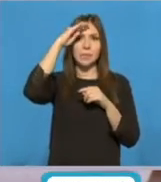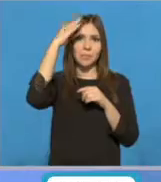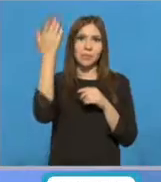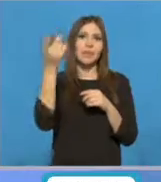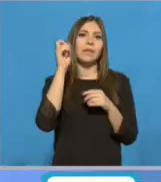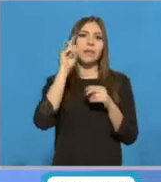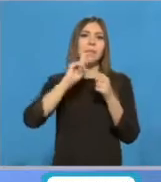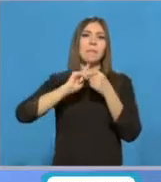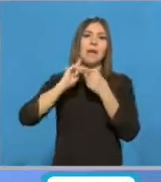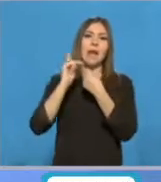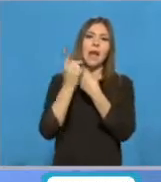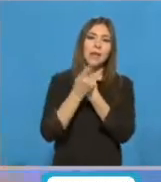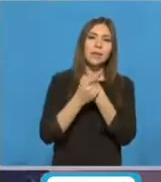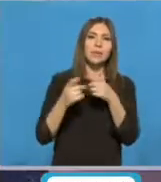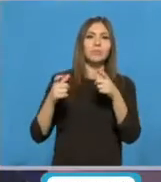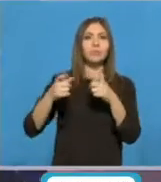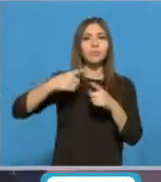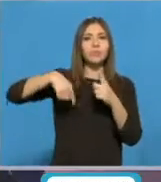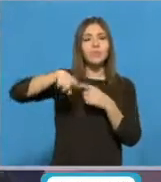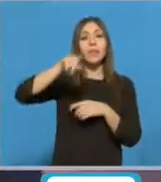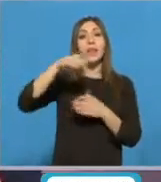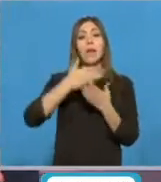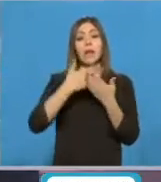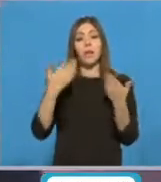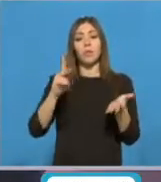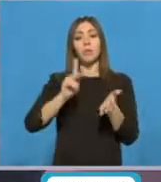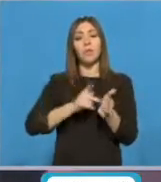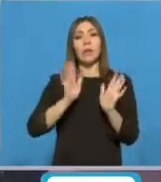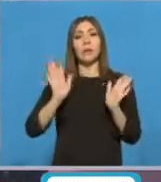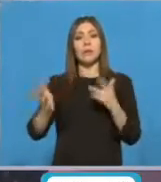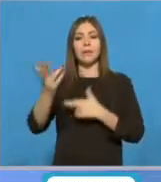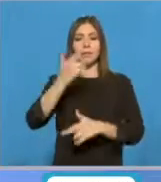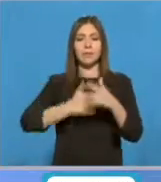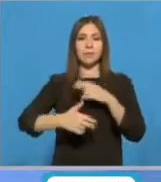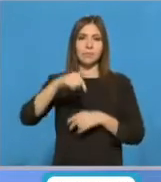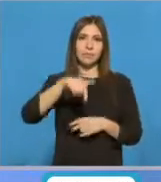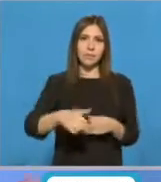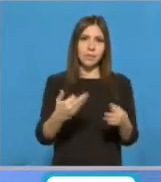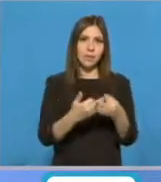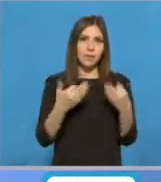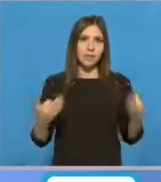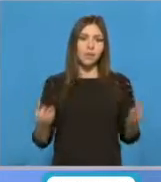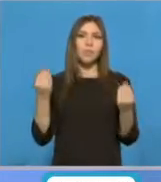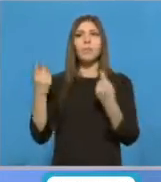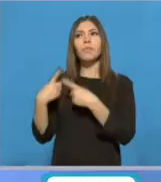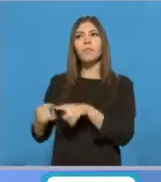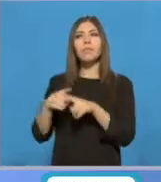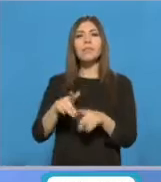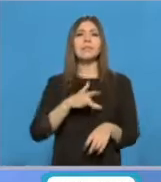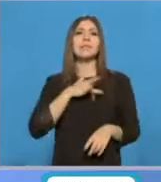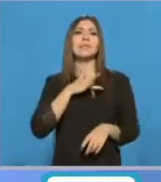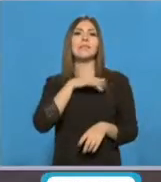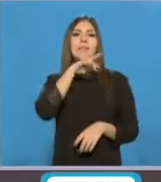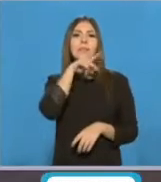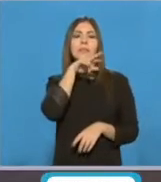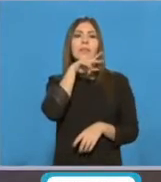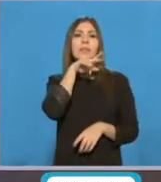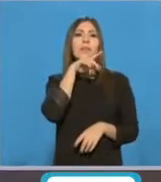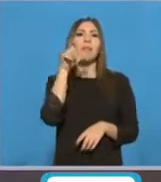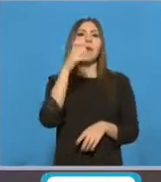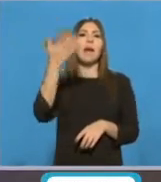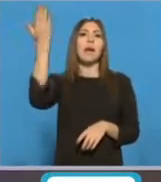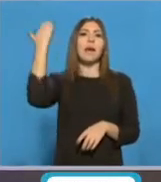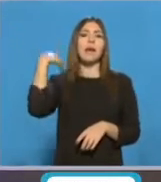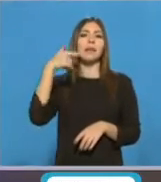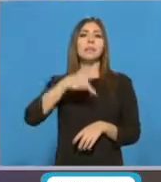regala otra buena cosa, porque ahora que estamos de regreso aquí en la Tierra, todas esas preocupaciones que hace un par de horas nos angustiaron